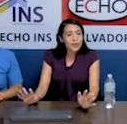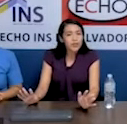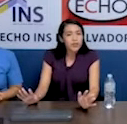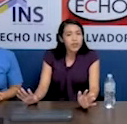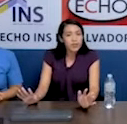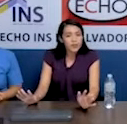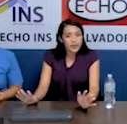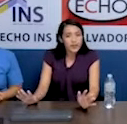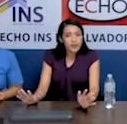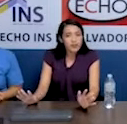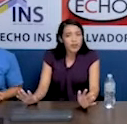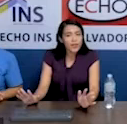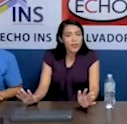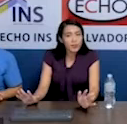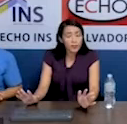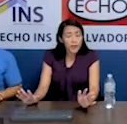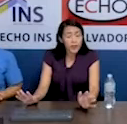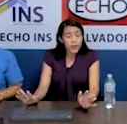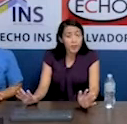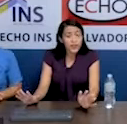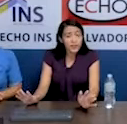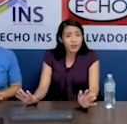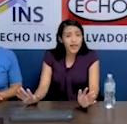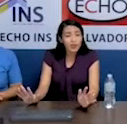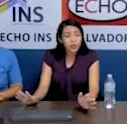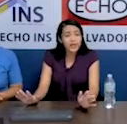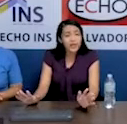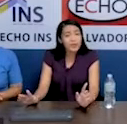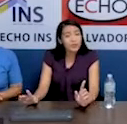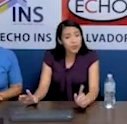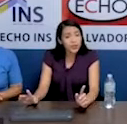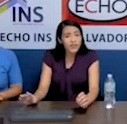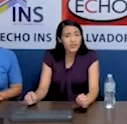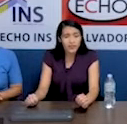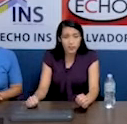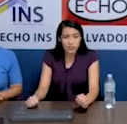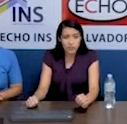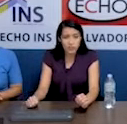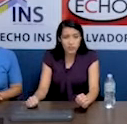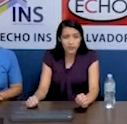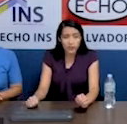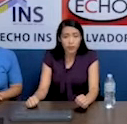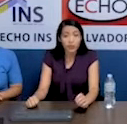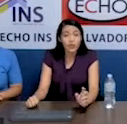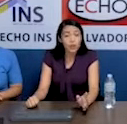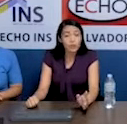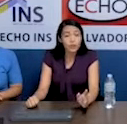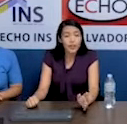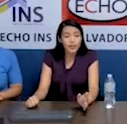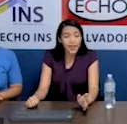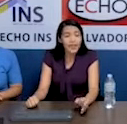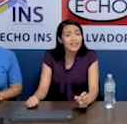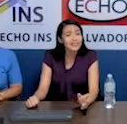Aproximadamente un 20% de los pacientes de cuidados paliativos acuden al menos una vez al servicio de emergencia, por lo que